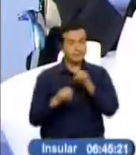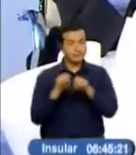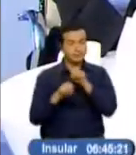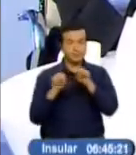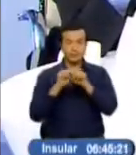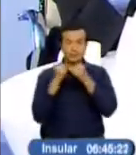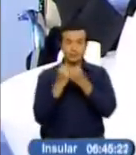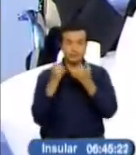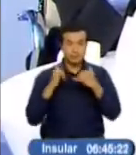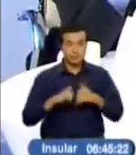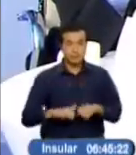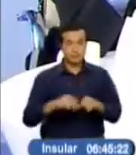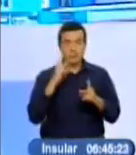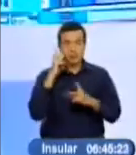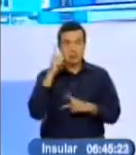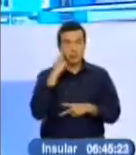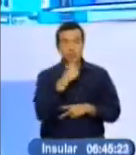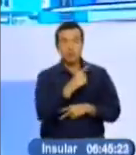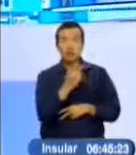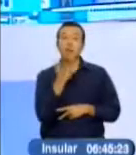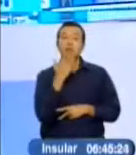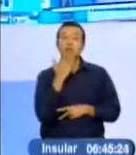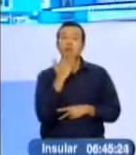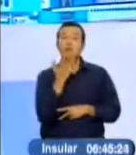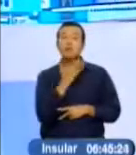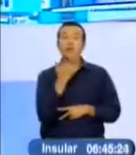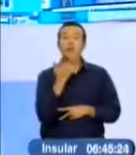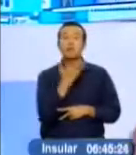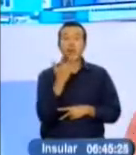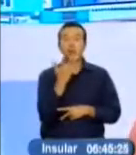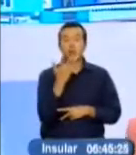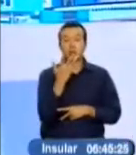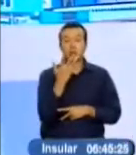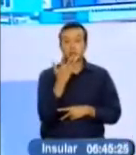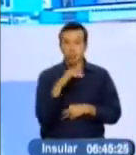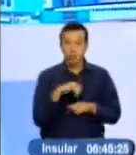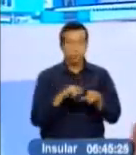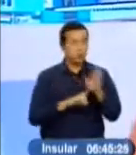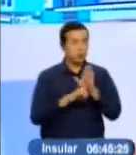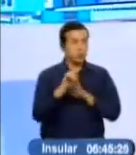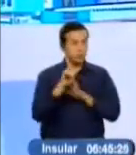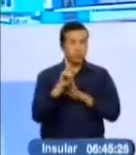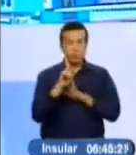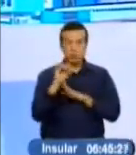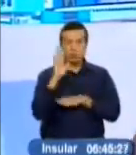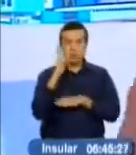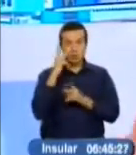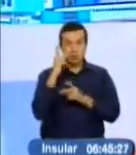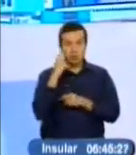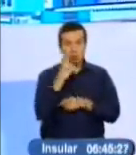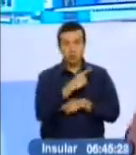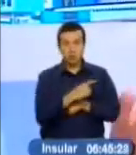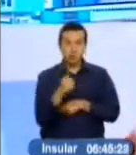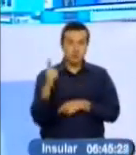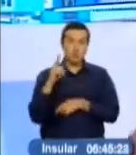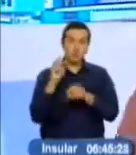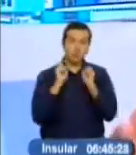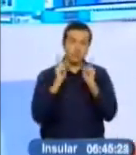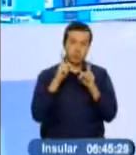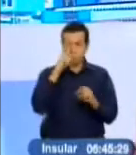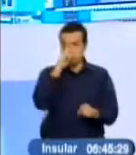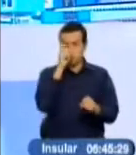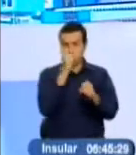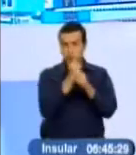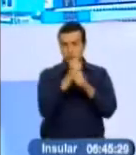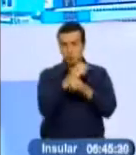sociedad lo sigue viendo como más bien como un lastre cuando debiera ser un motor de desarrollo un motor de generación de divisas de oportunidades de empleo de